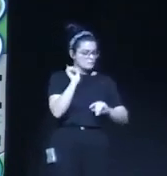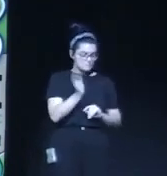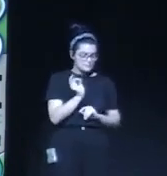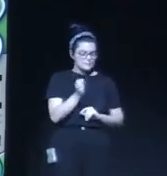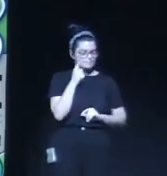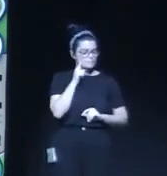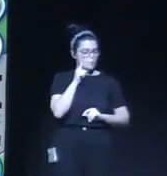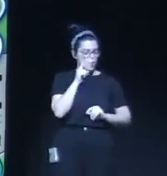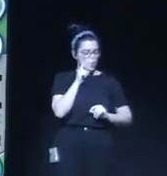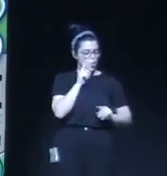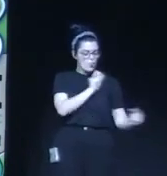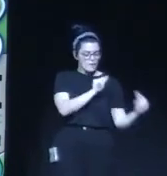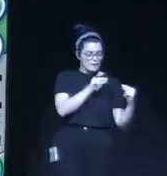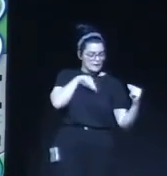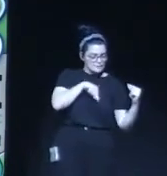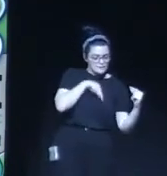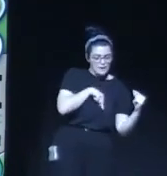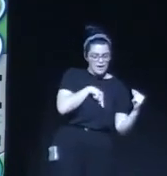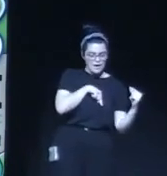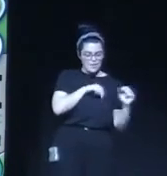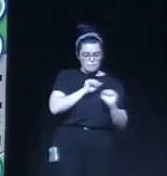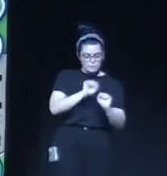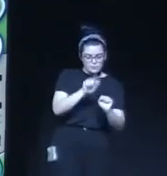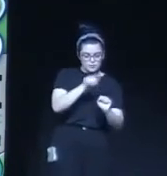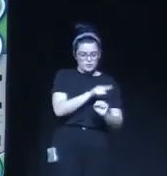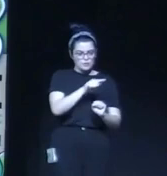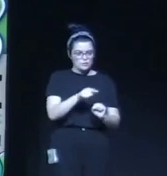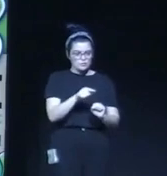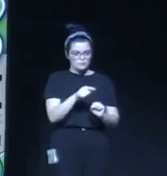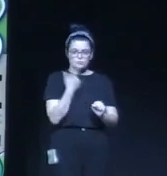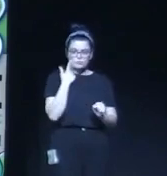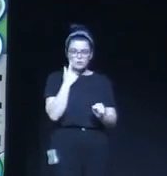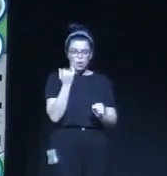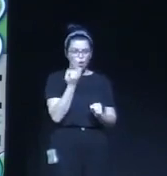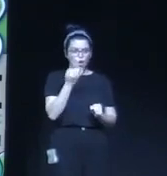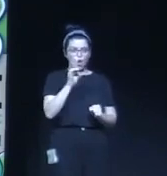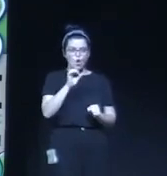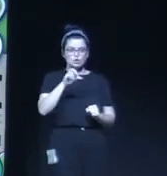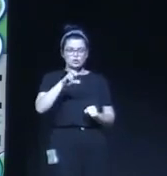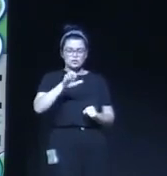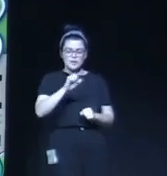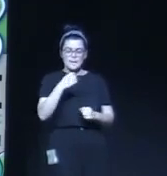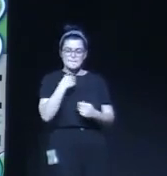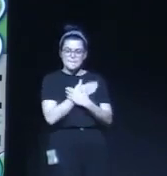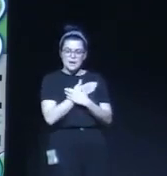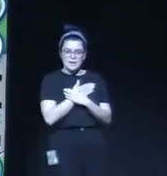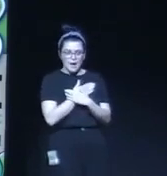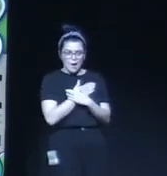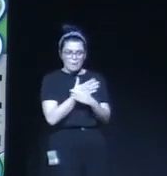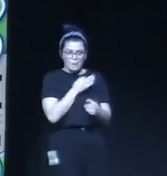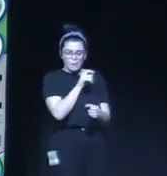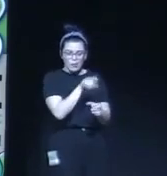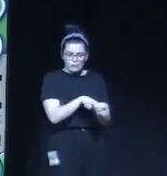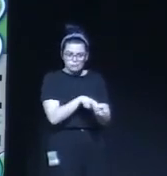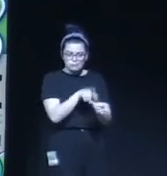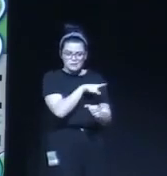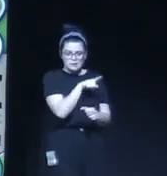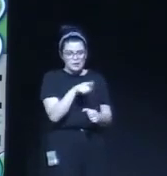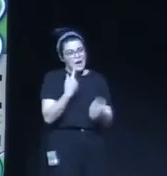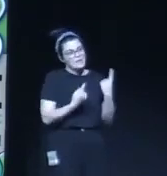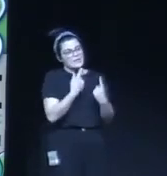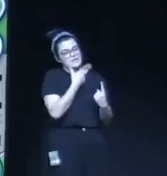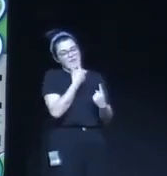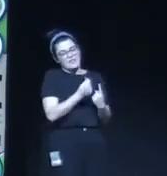de local, no local, y me decía José María, ¿ya encontrarán otro local? Digo, bueno, a veces no es tan fácil y a veces hay mucha